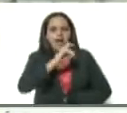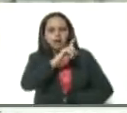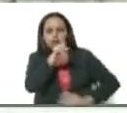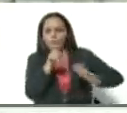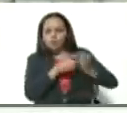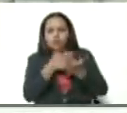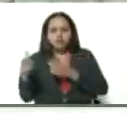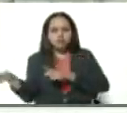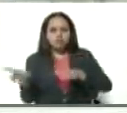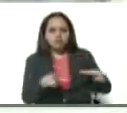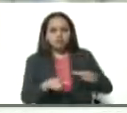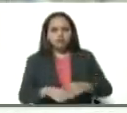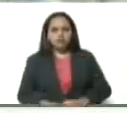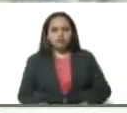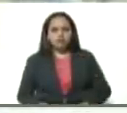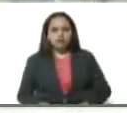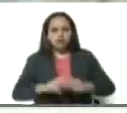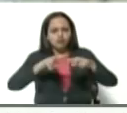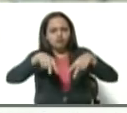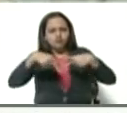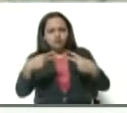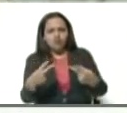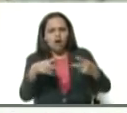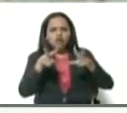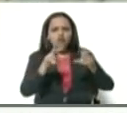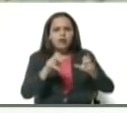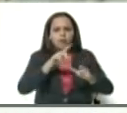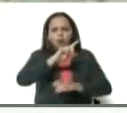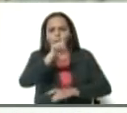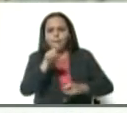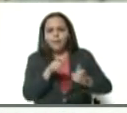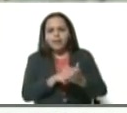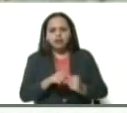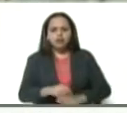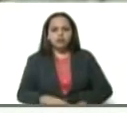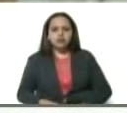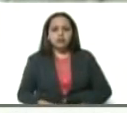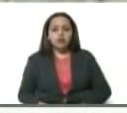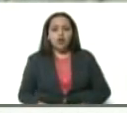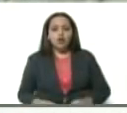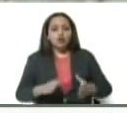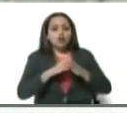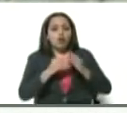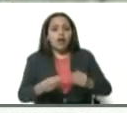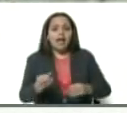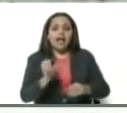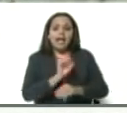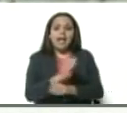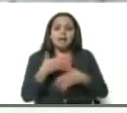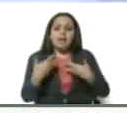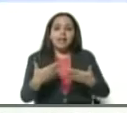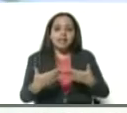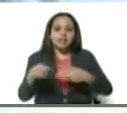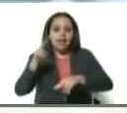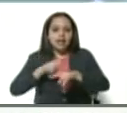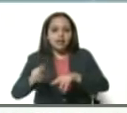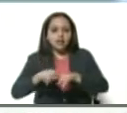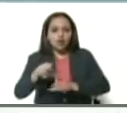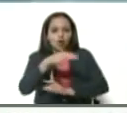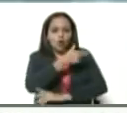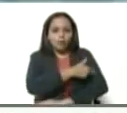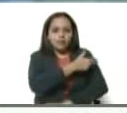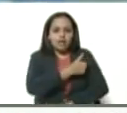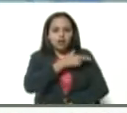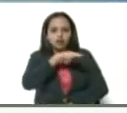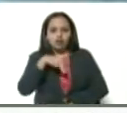completamente modernizada, recuperada integralmente toda la emergencia pediátrica del Hospital Van Griken y así